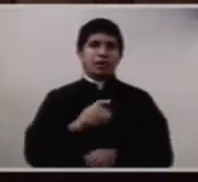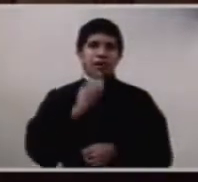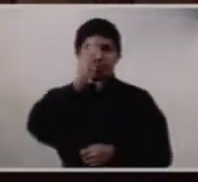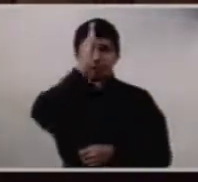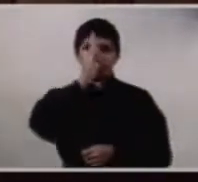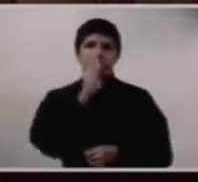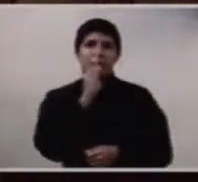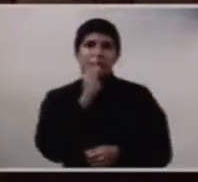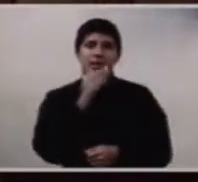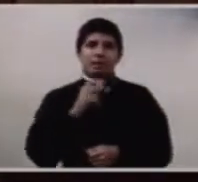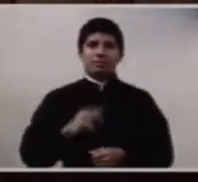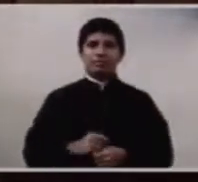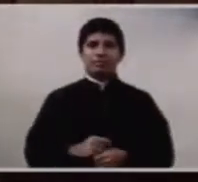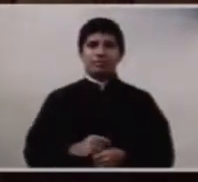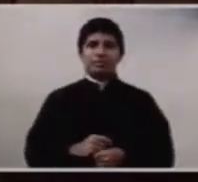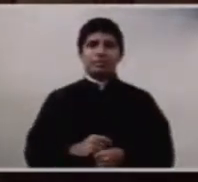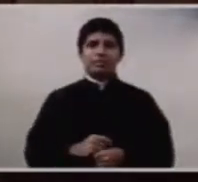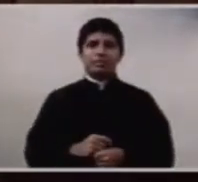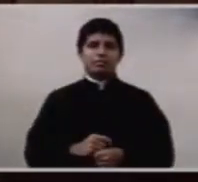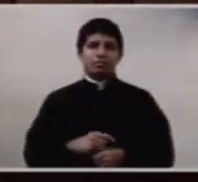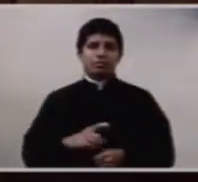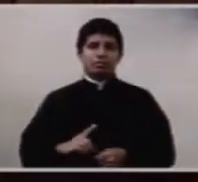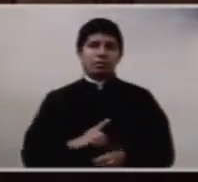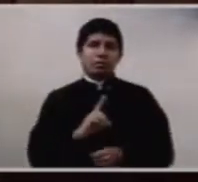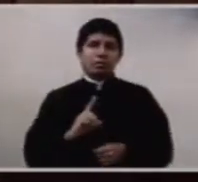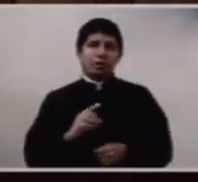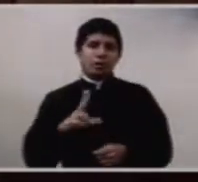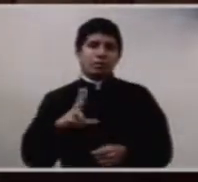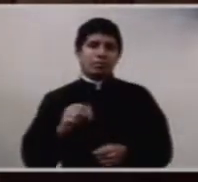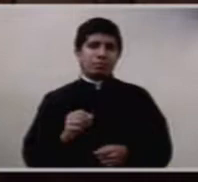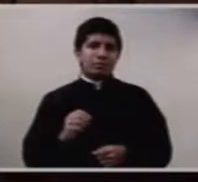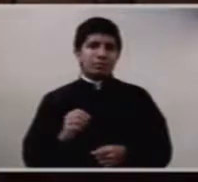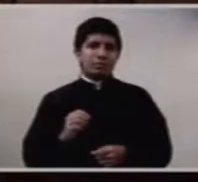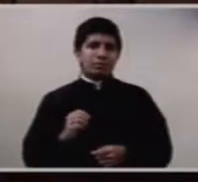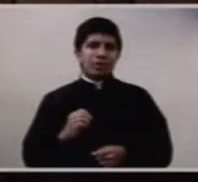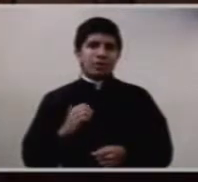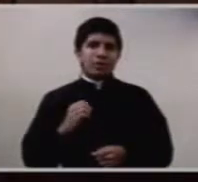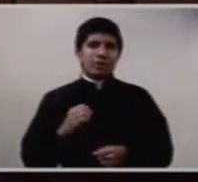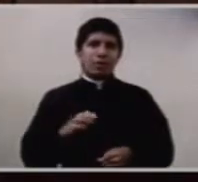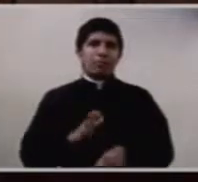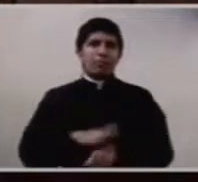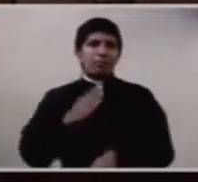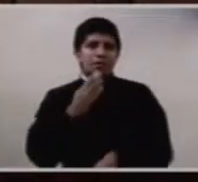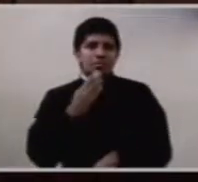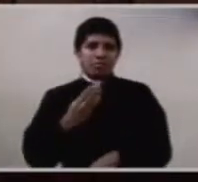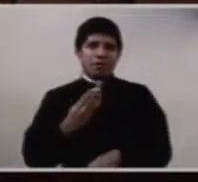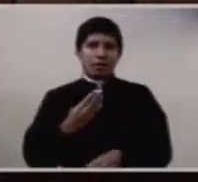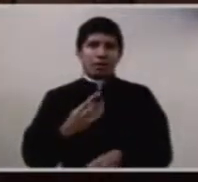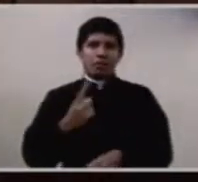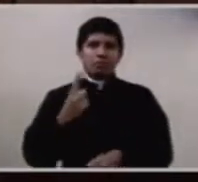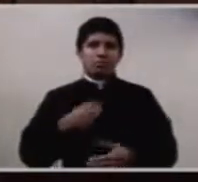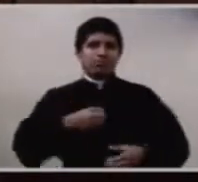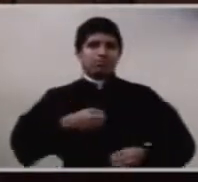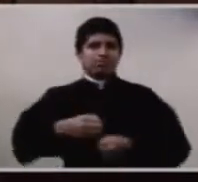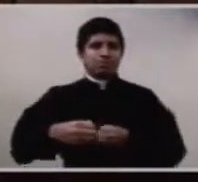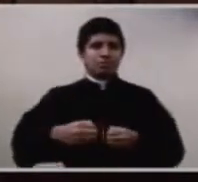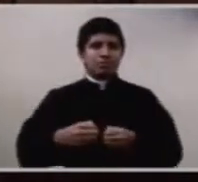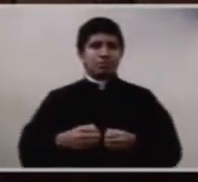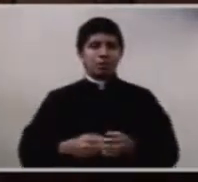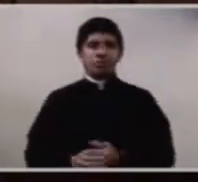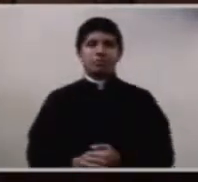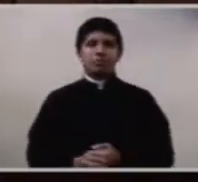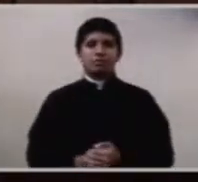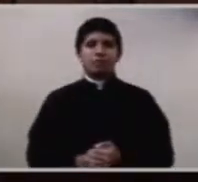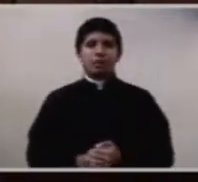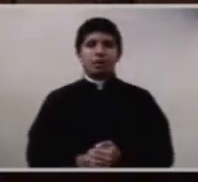domingos, no guardan un orden cronológico, sino que más bien es un orden temático.